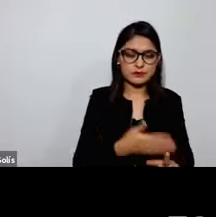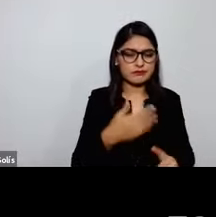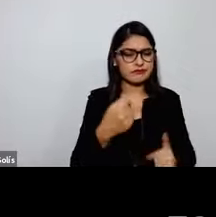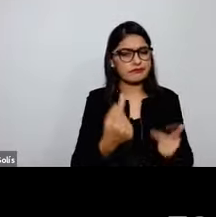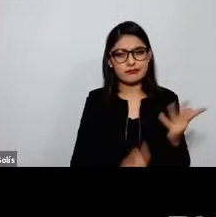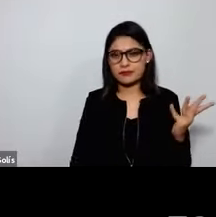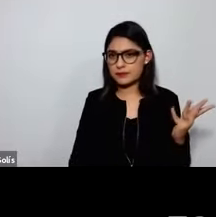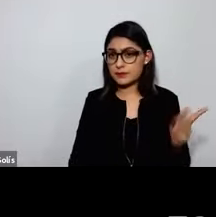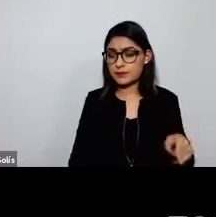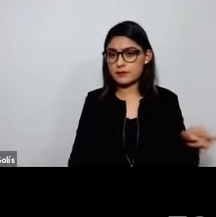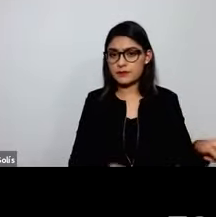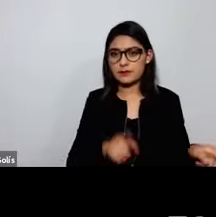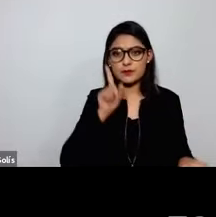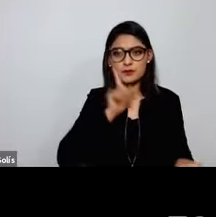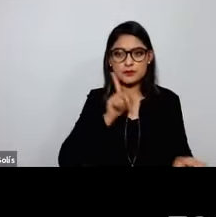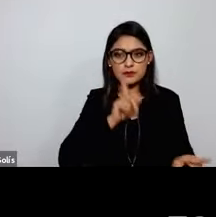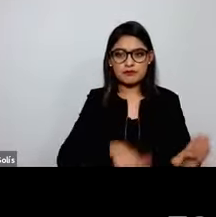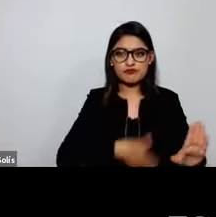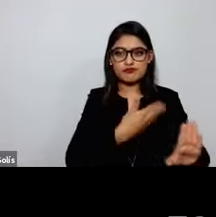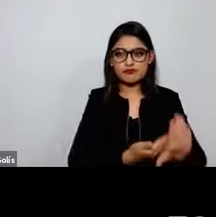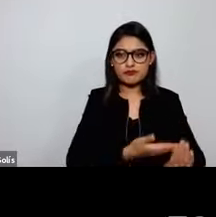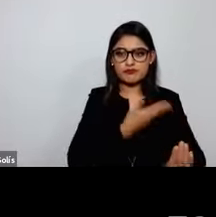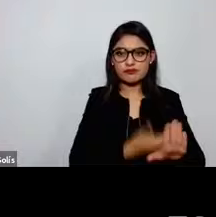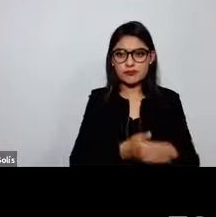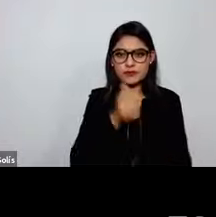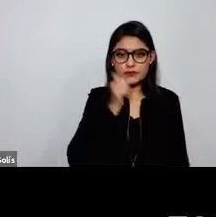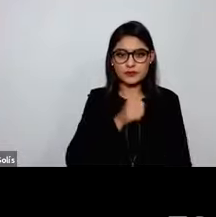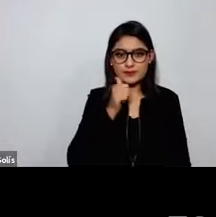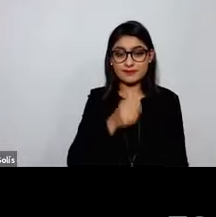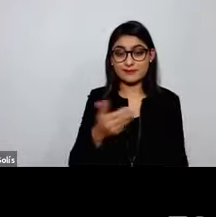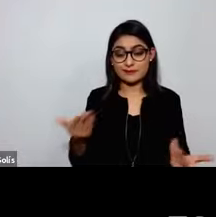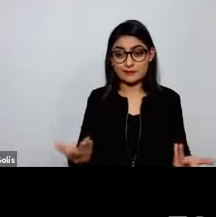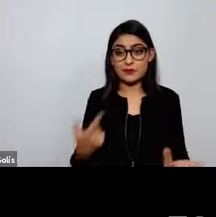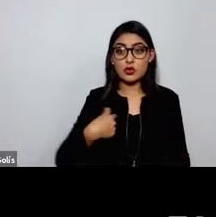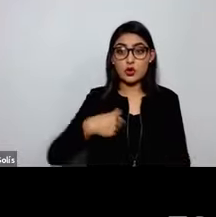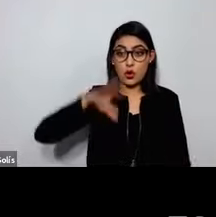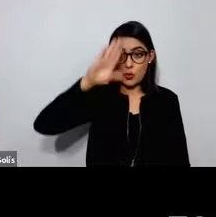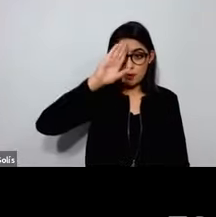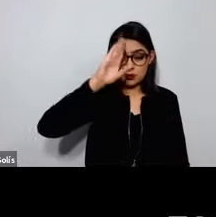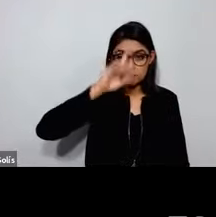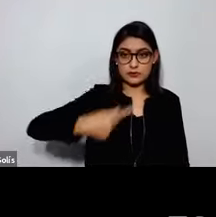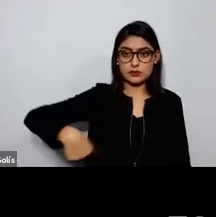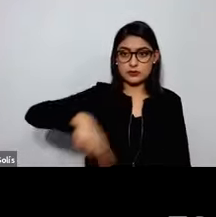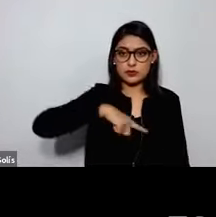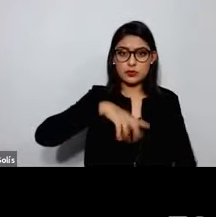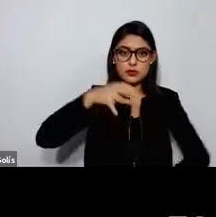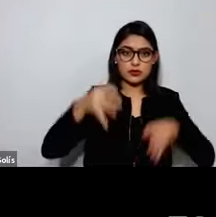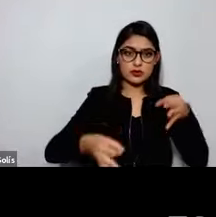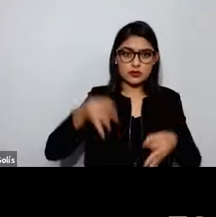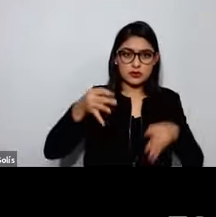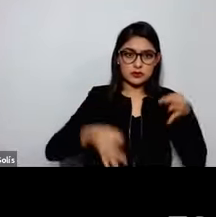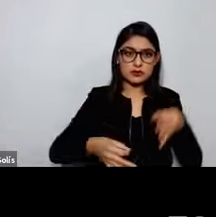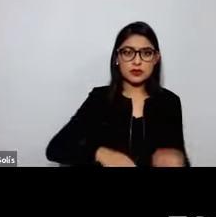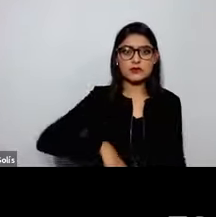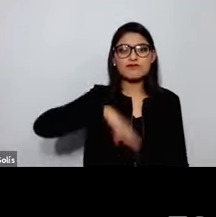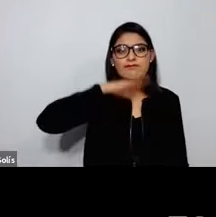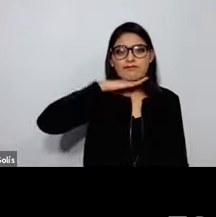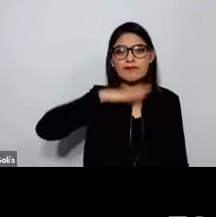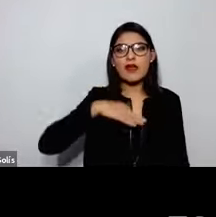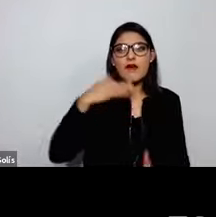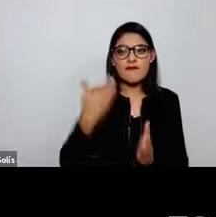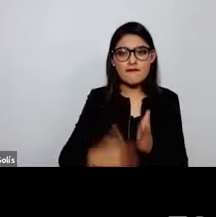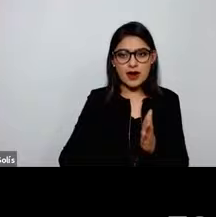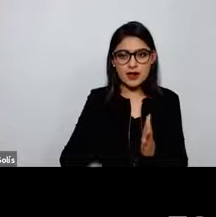Entonces, creo que en muchos casos los tribunales y las partes perdían de vista que